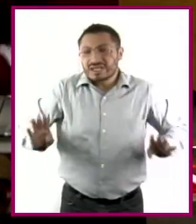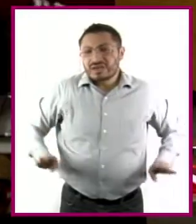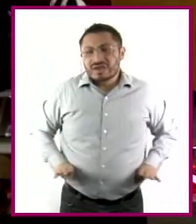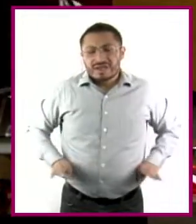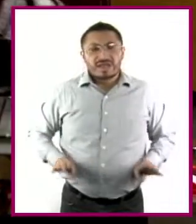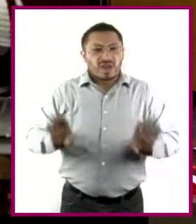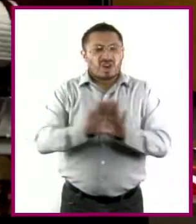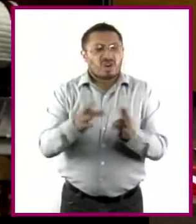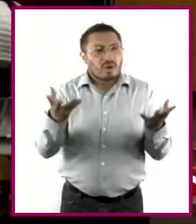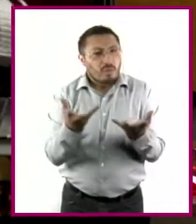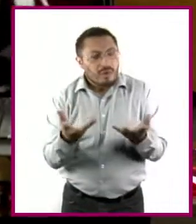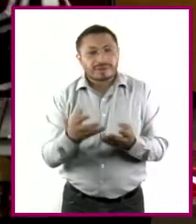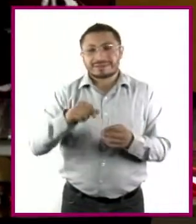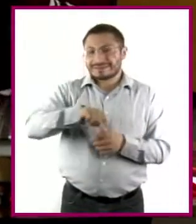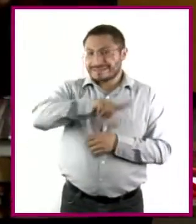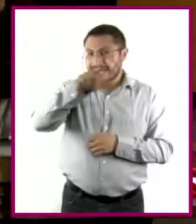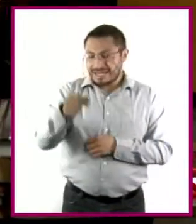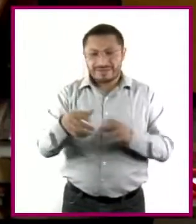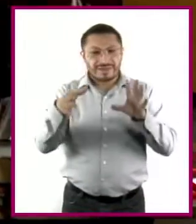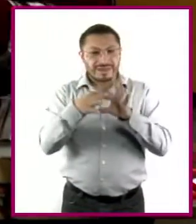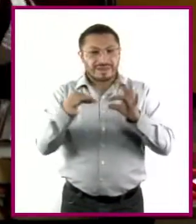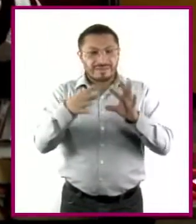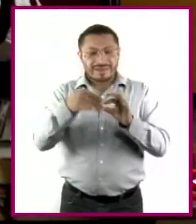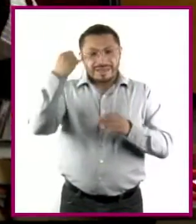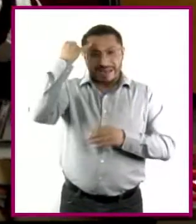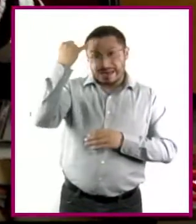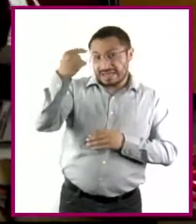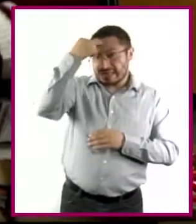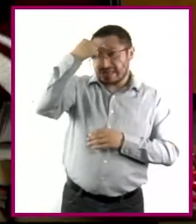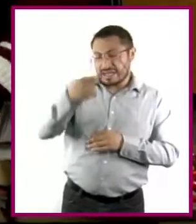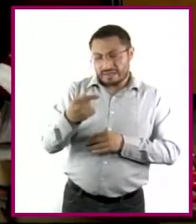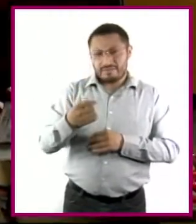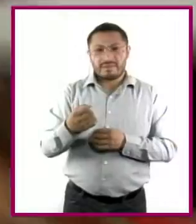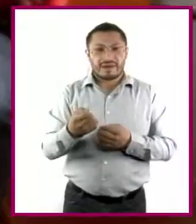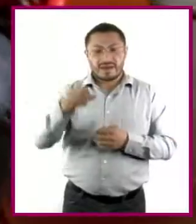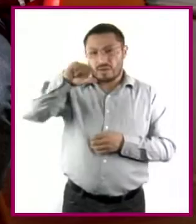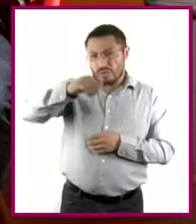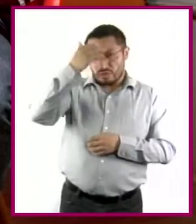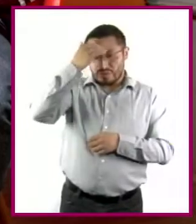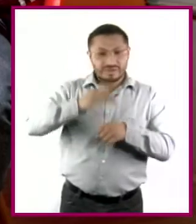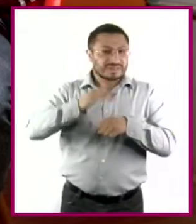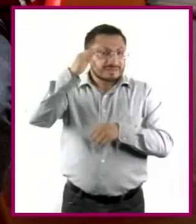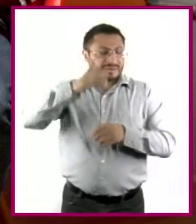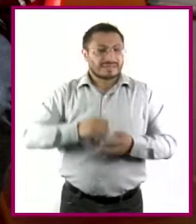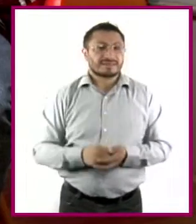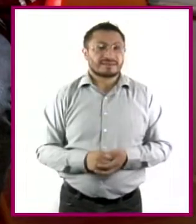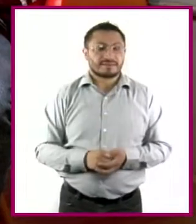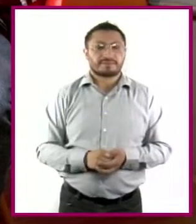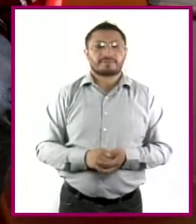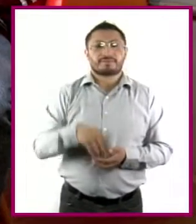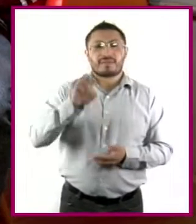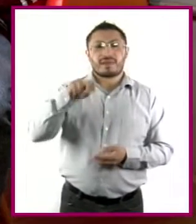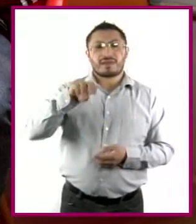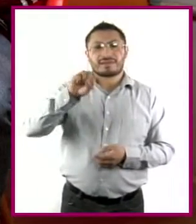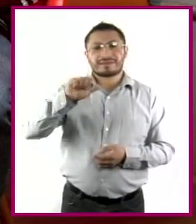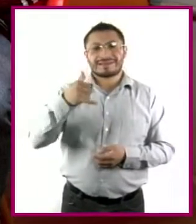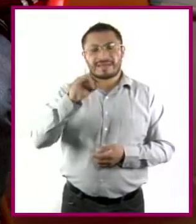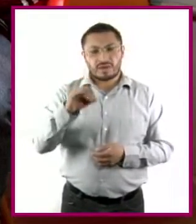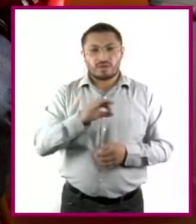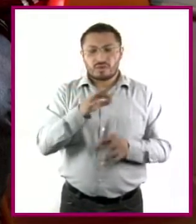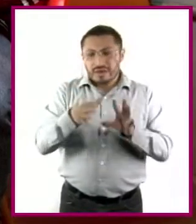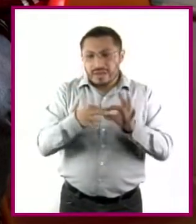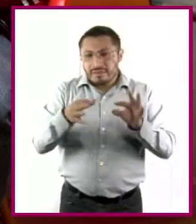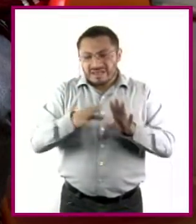uno. Y al final te platico qué idea tengo para poner en práctica lo que conozcamos hoy. Definir el ensayo puede resultar